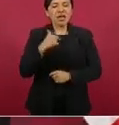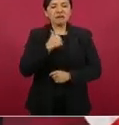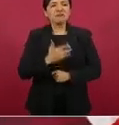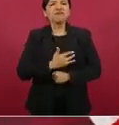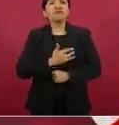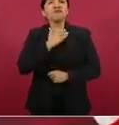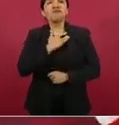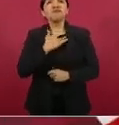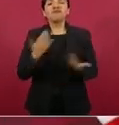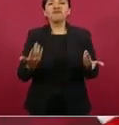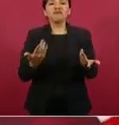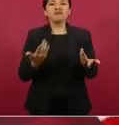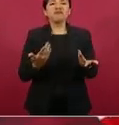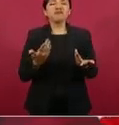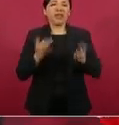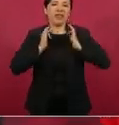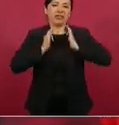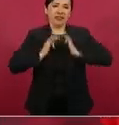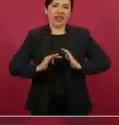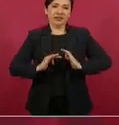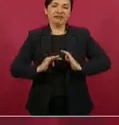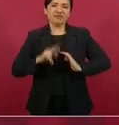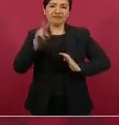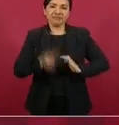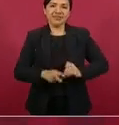más tranquilo,